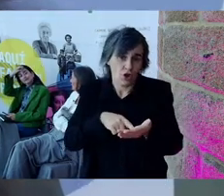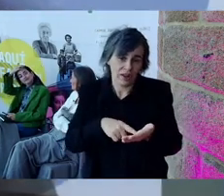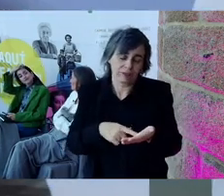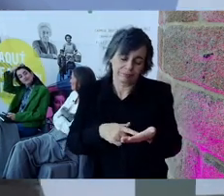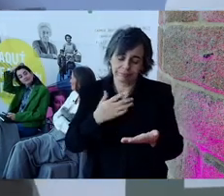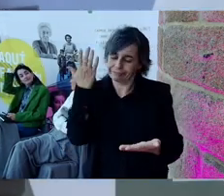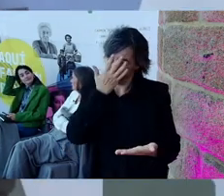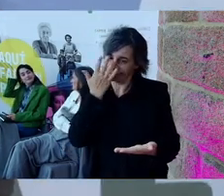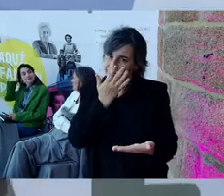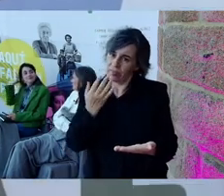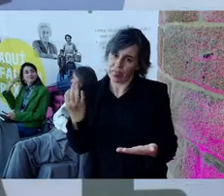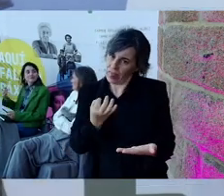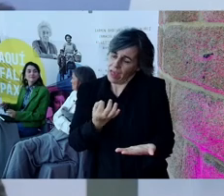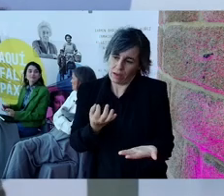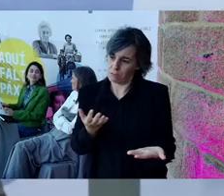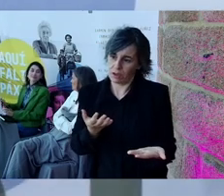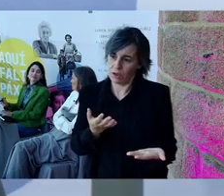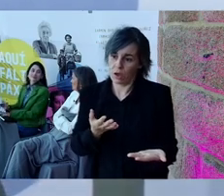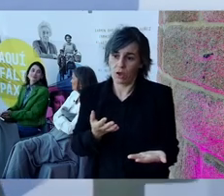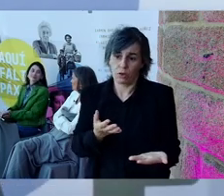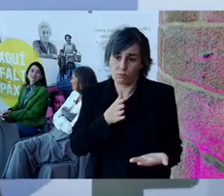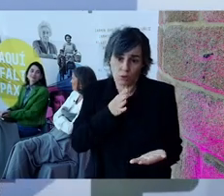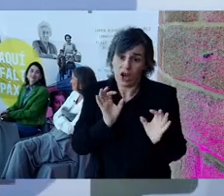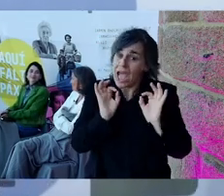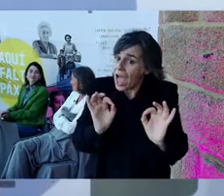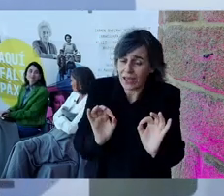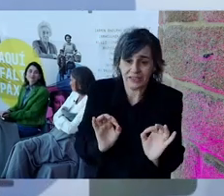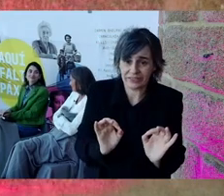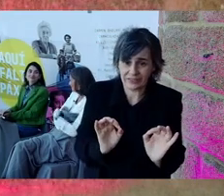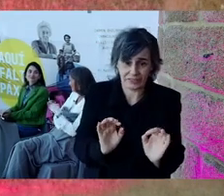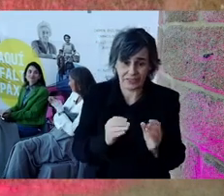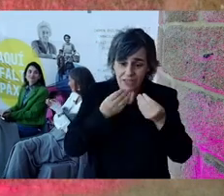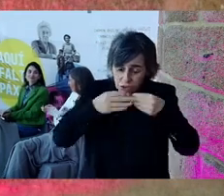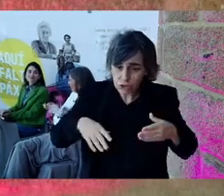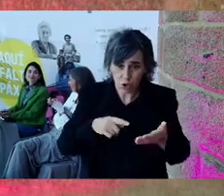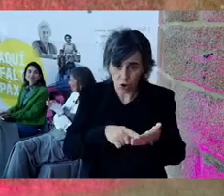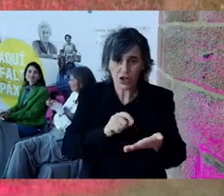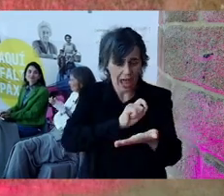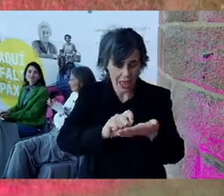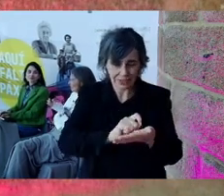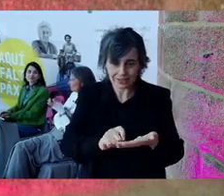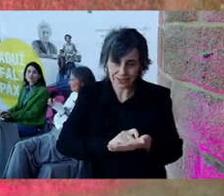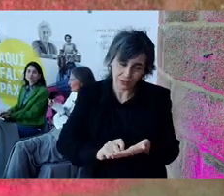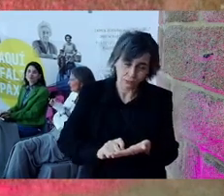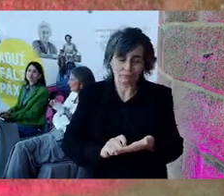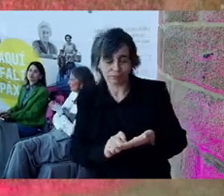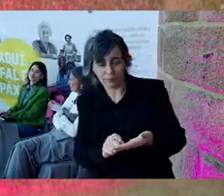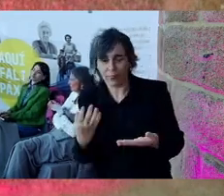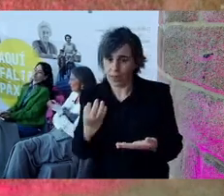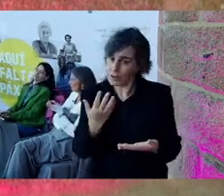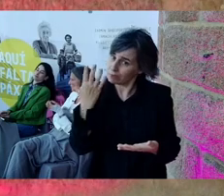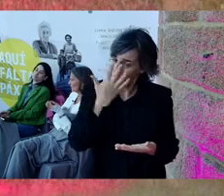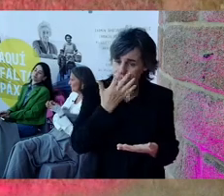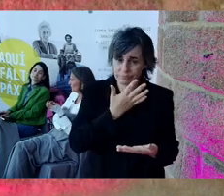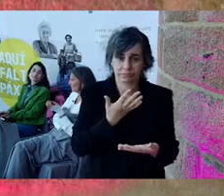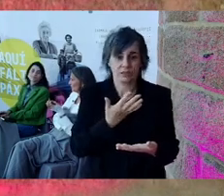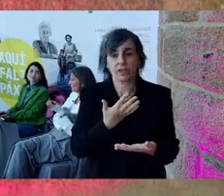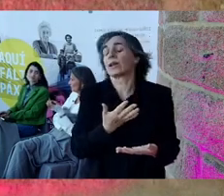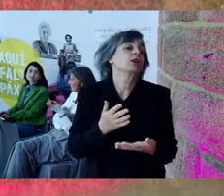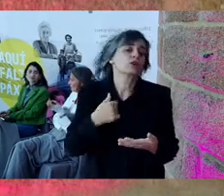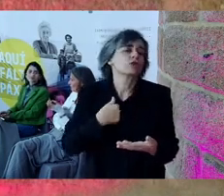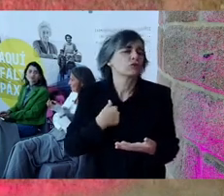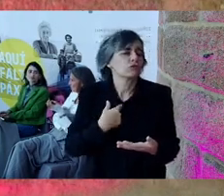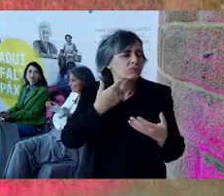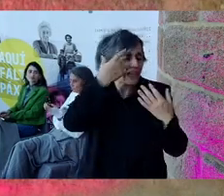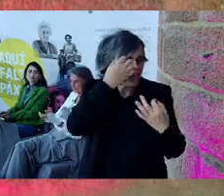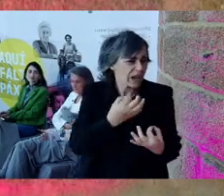vale para todo, para este episodio y para todos los demás. O sea, o nos creemos lo que dicen las crónicas o no nos lo creemos. Pero esto está escrito negro sobre blanco. Y